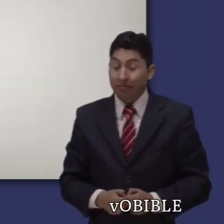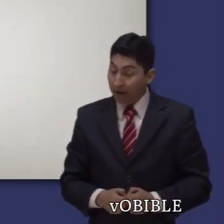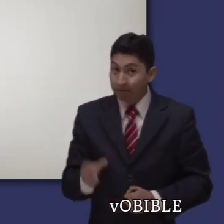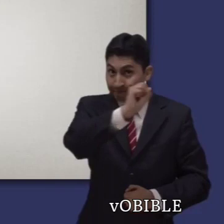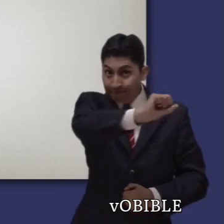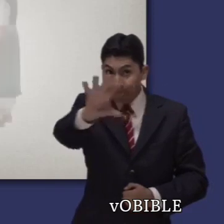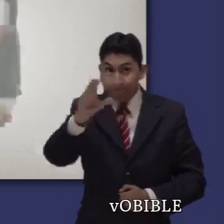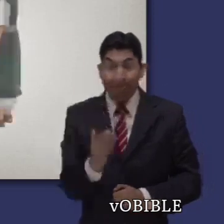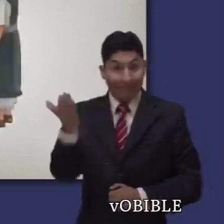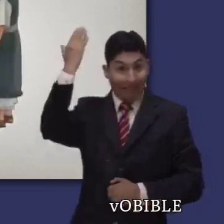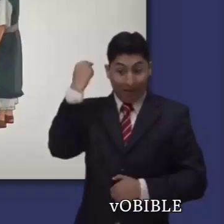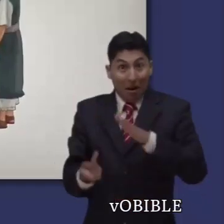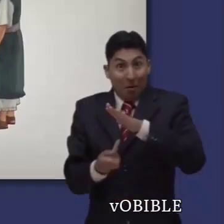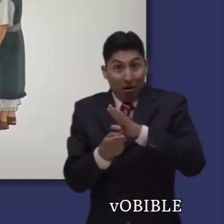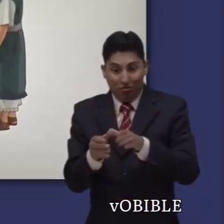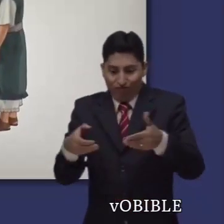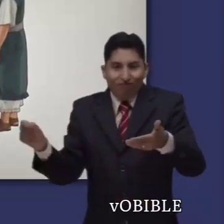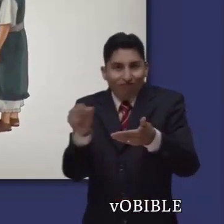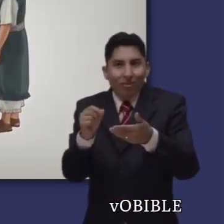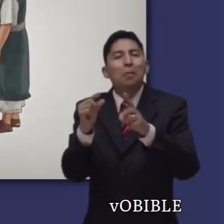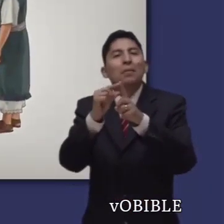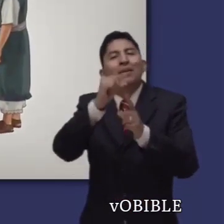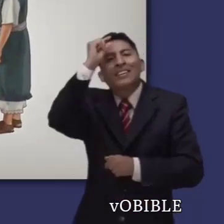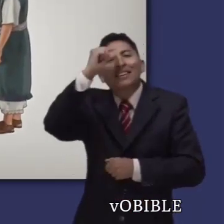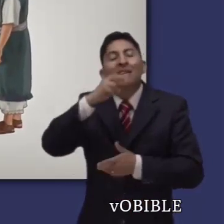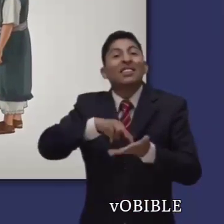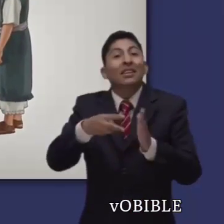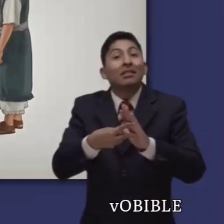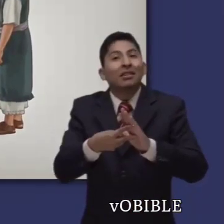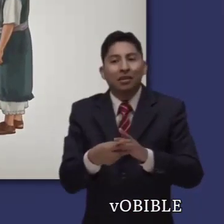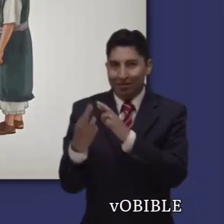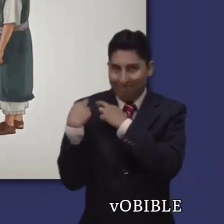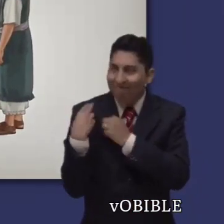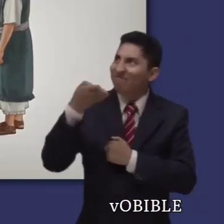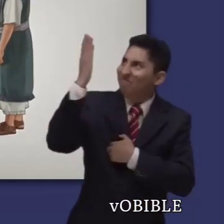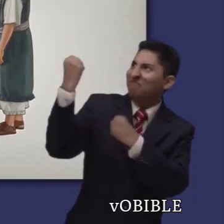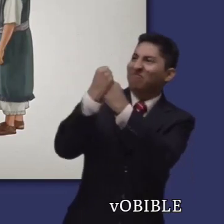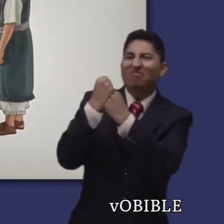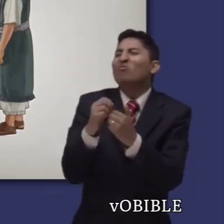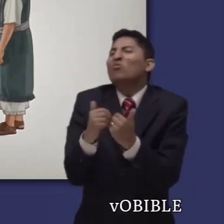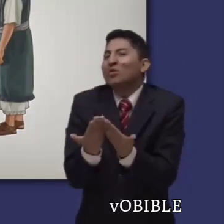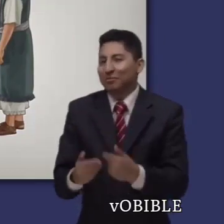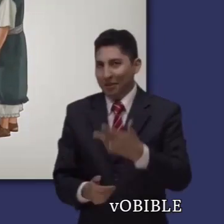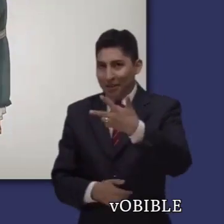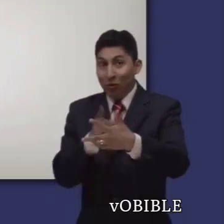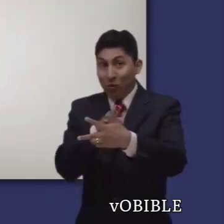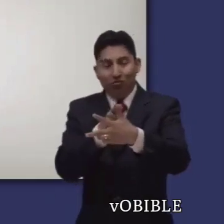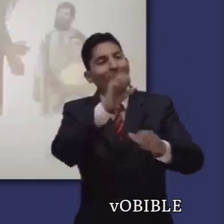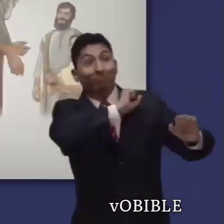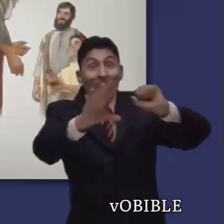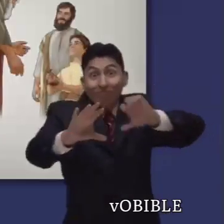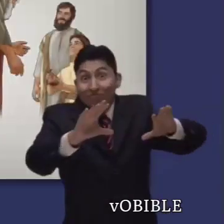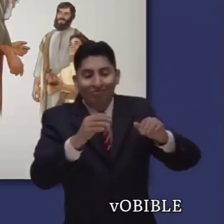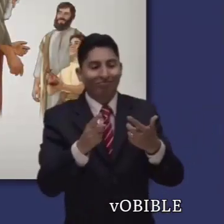¿Lo sabía? Pablo usó variantes de la misma palabra griega que se traduce ministerio para referirse a la labor de predicar y enseñar,